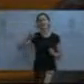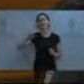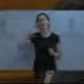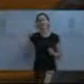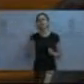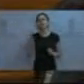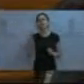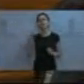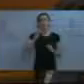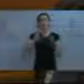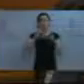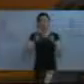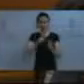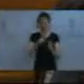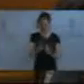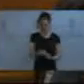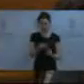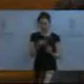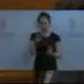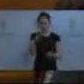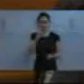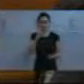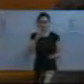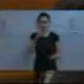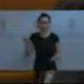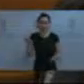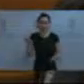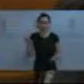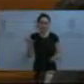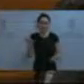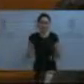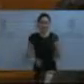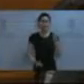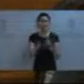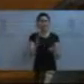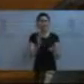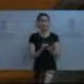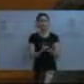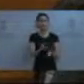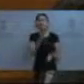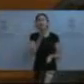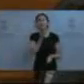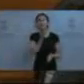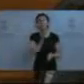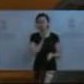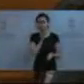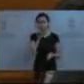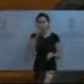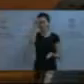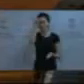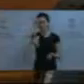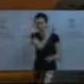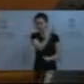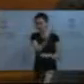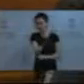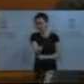Onís, a Cangas d'Onís, a Parres e incluso, en ocasiones, como me he referido antes, a Cabrales.